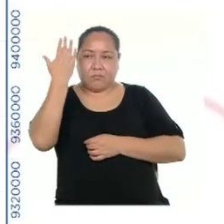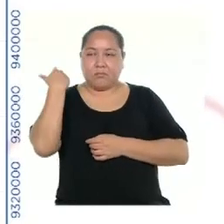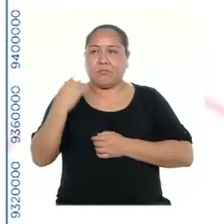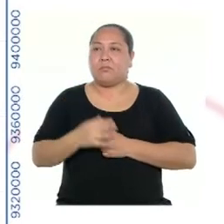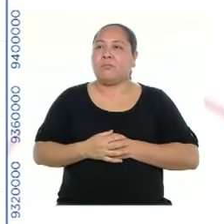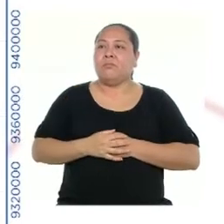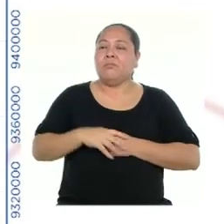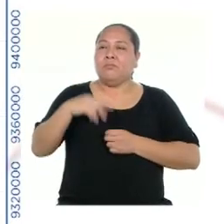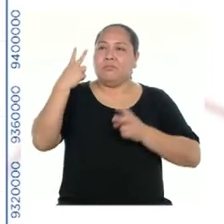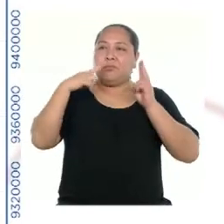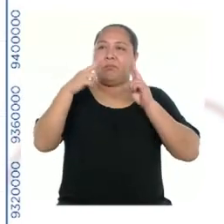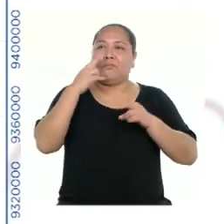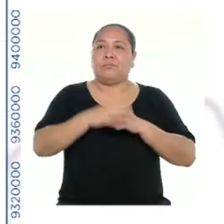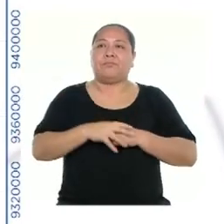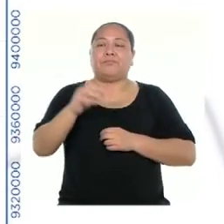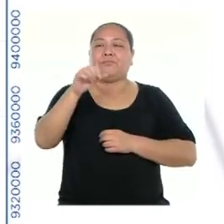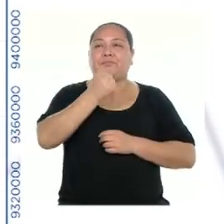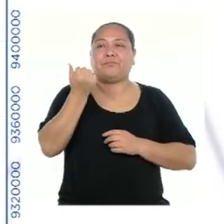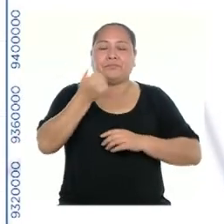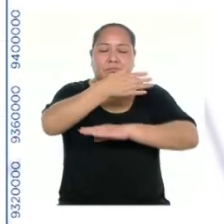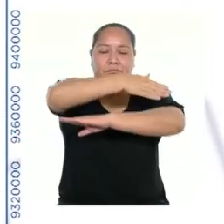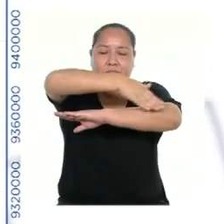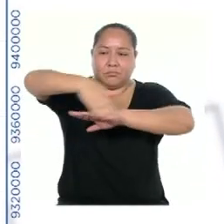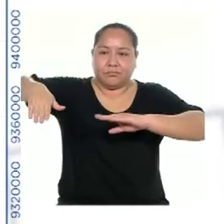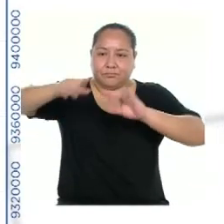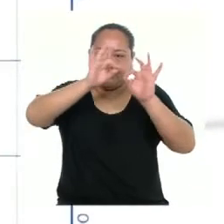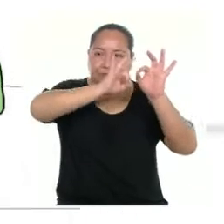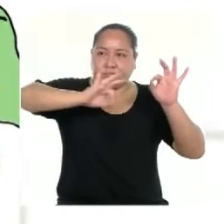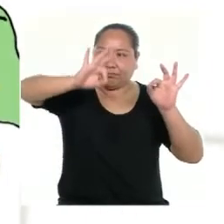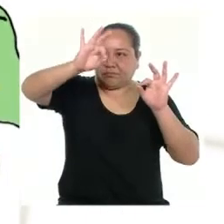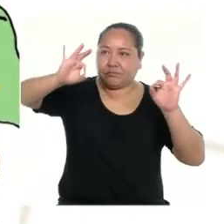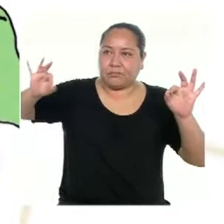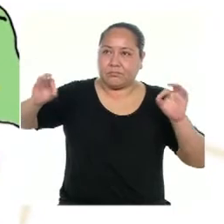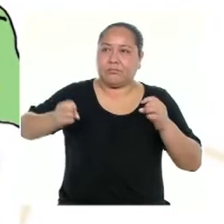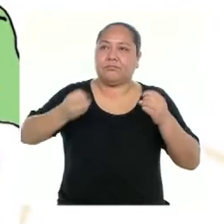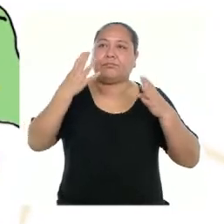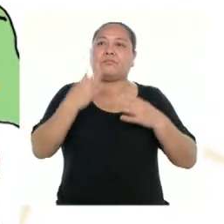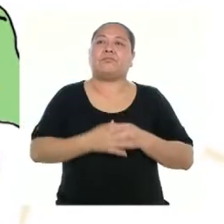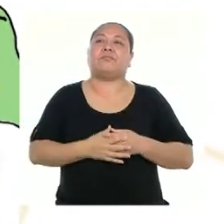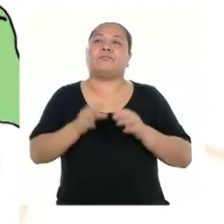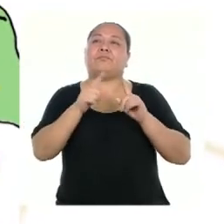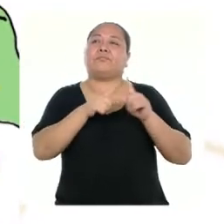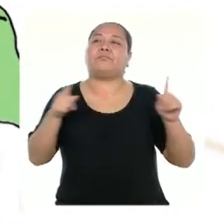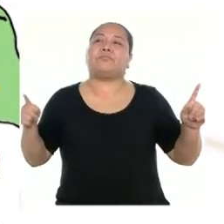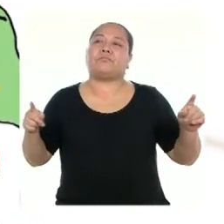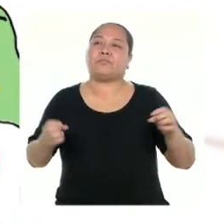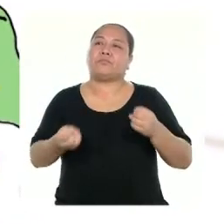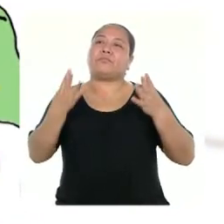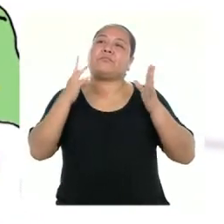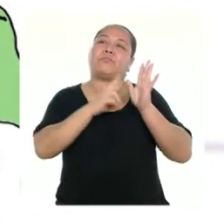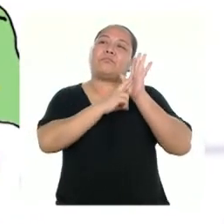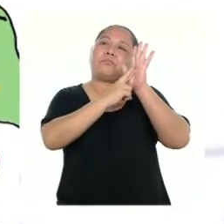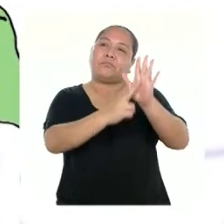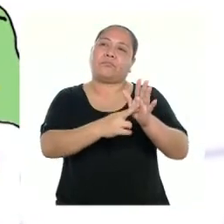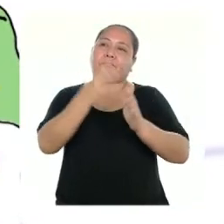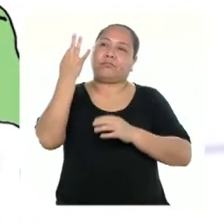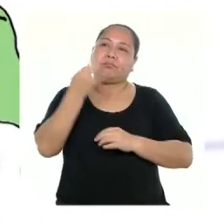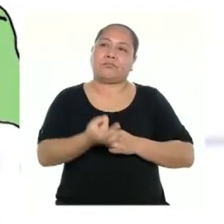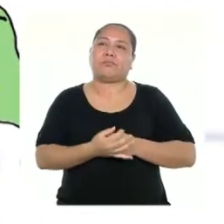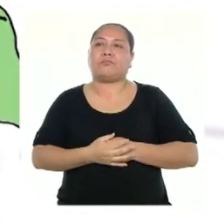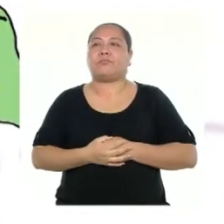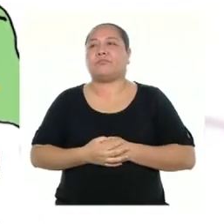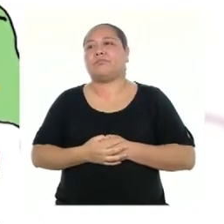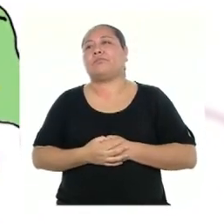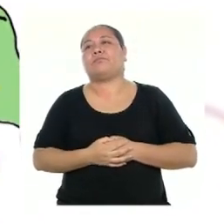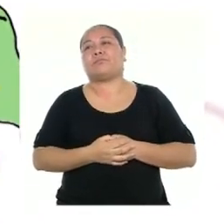Jonathan. Veamos las siguientes líneas marcadas en el mapa. ¿Cuánto miden allí? ¿Cuánto representan en la realidad?